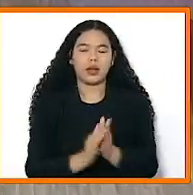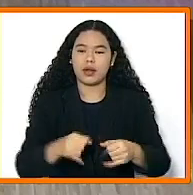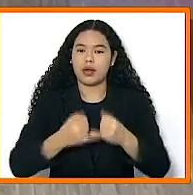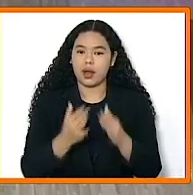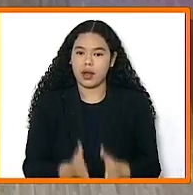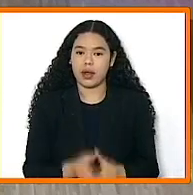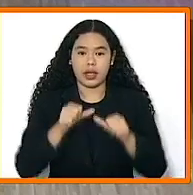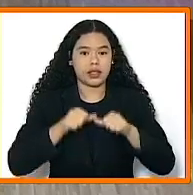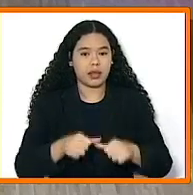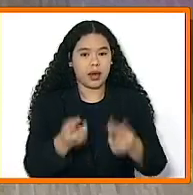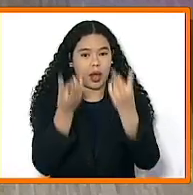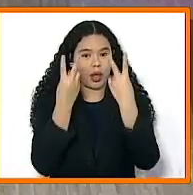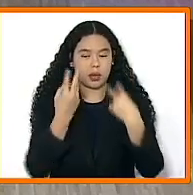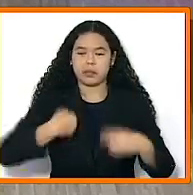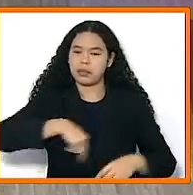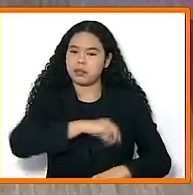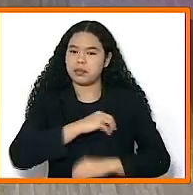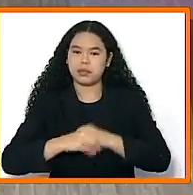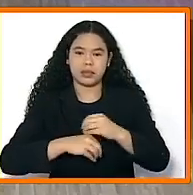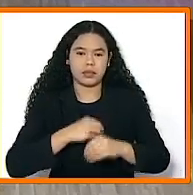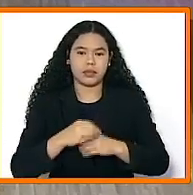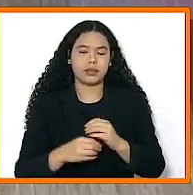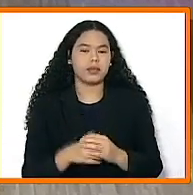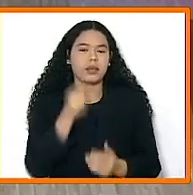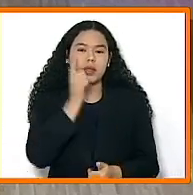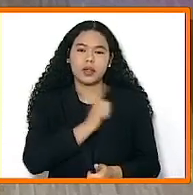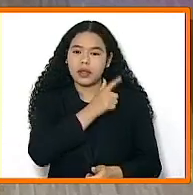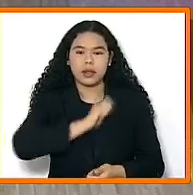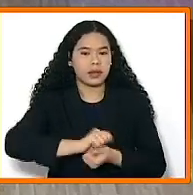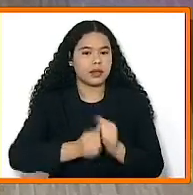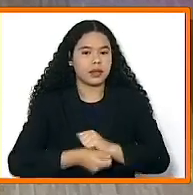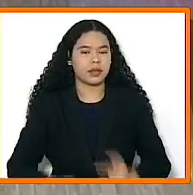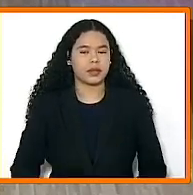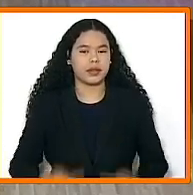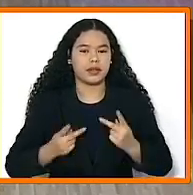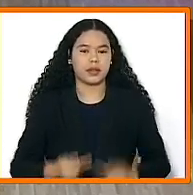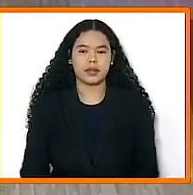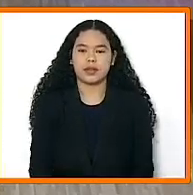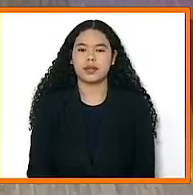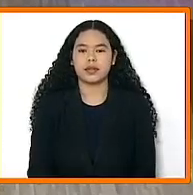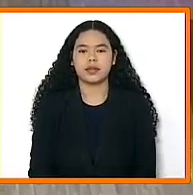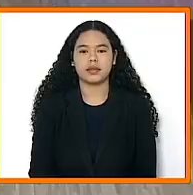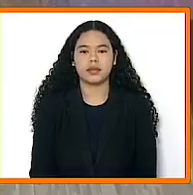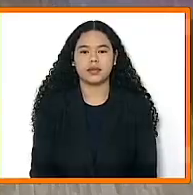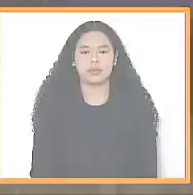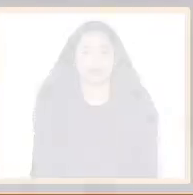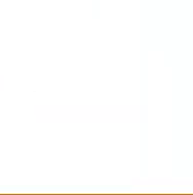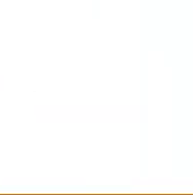Tatiana, que han sintonizado nuestro sorteo. ¡Loto, te cambia la vida!